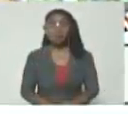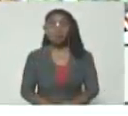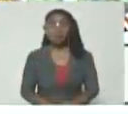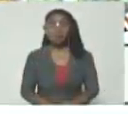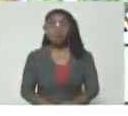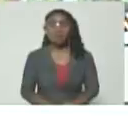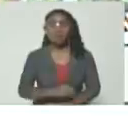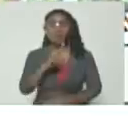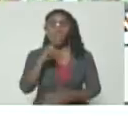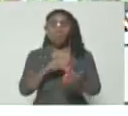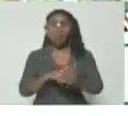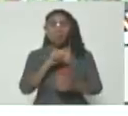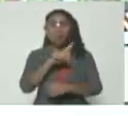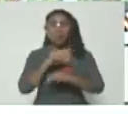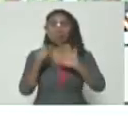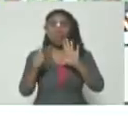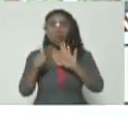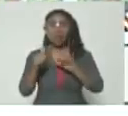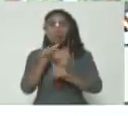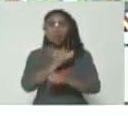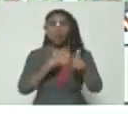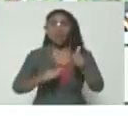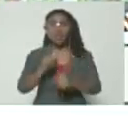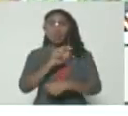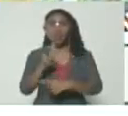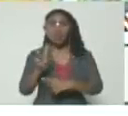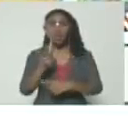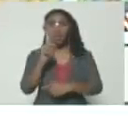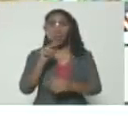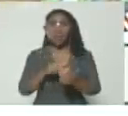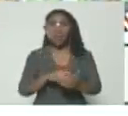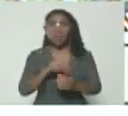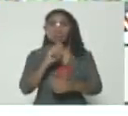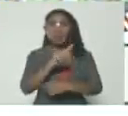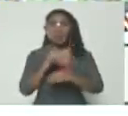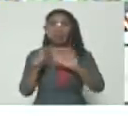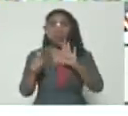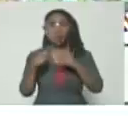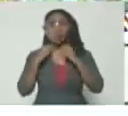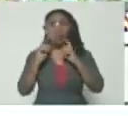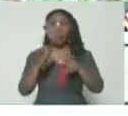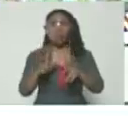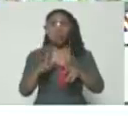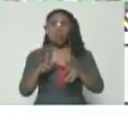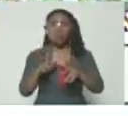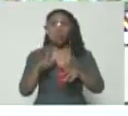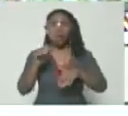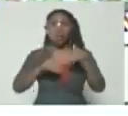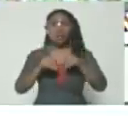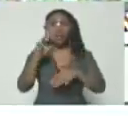No, 2016, Aristóbulo fue vicepresidente ejecutivo 2016, después que perdimos las elecciones del